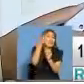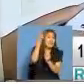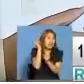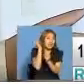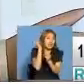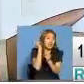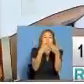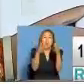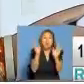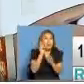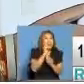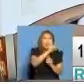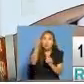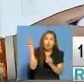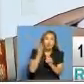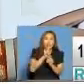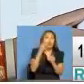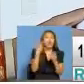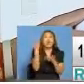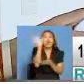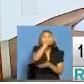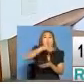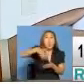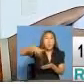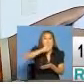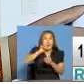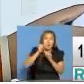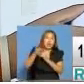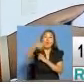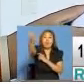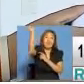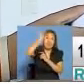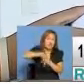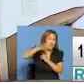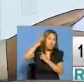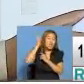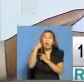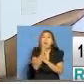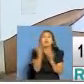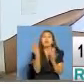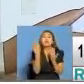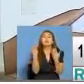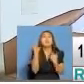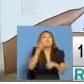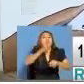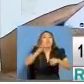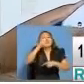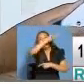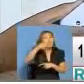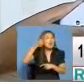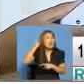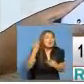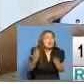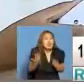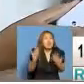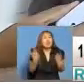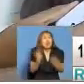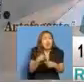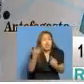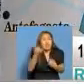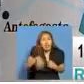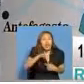las puertas para que conozcamos todos los servicios. Bueno, ahora vienen ellos acá a buscar la posibilidad de que tengamos intervención y